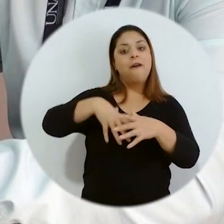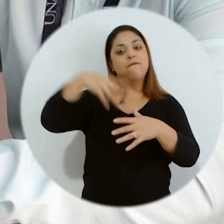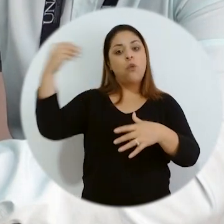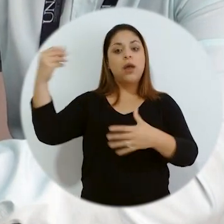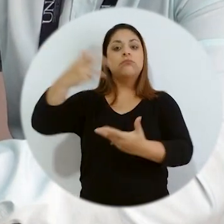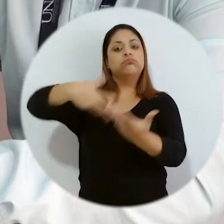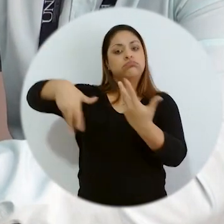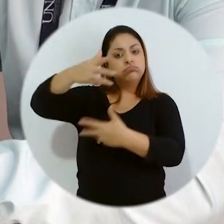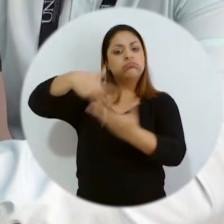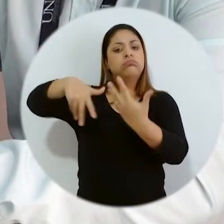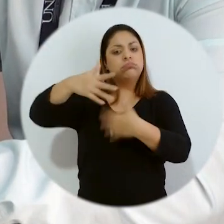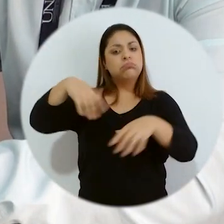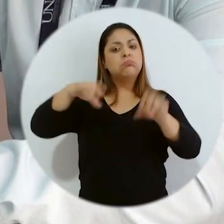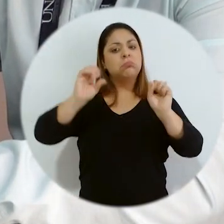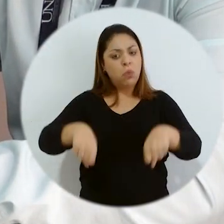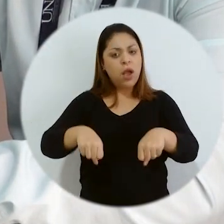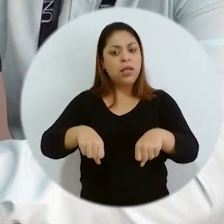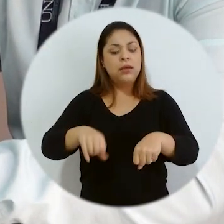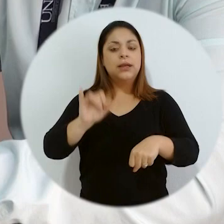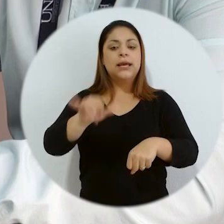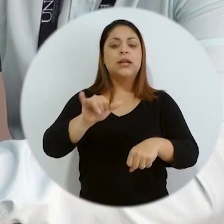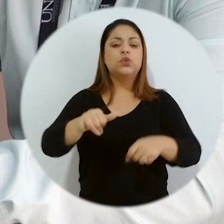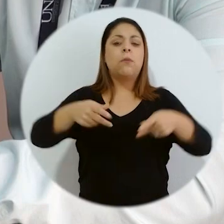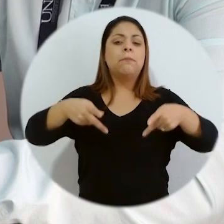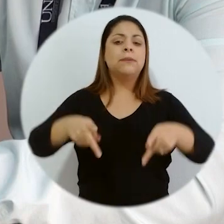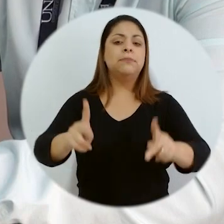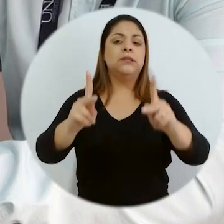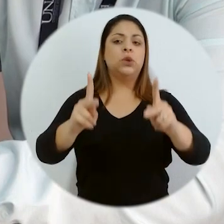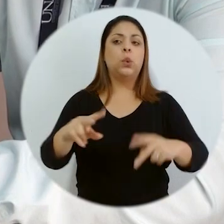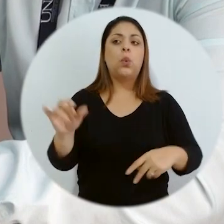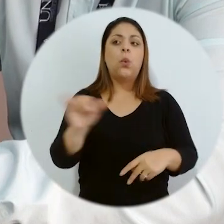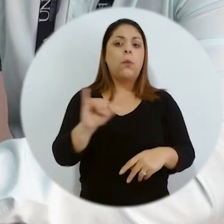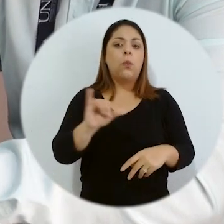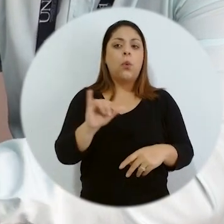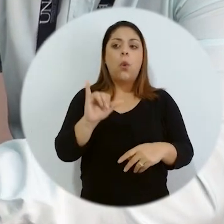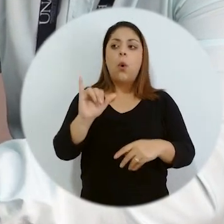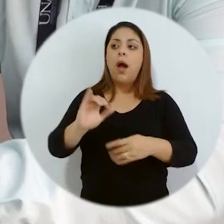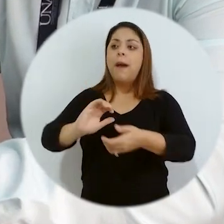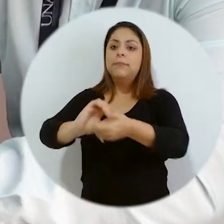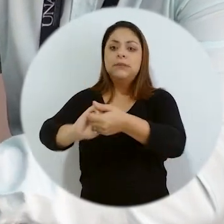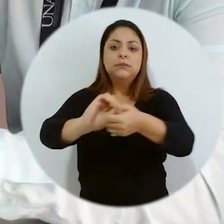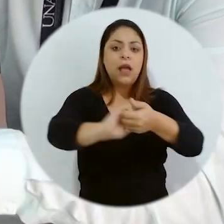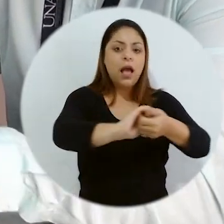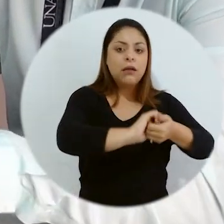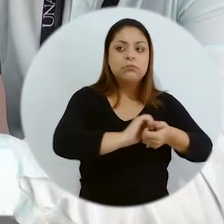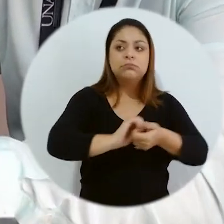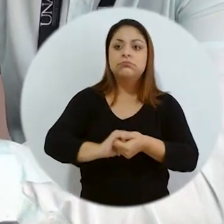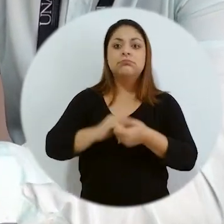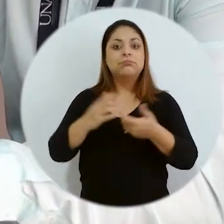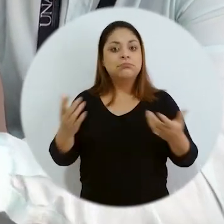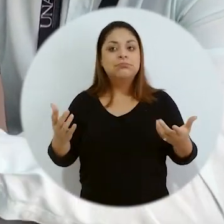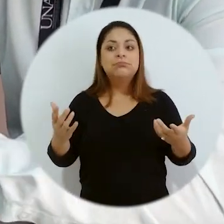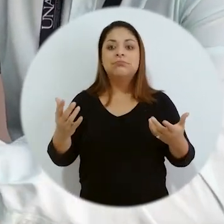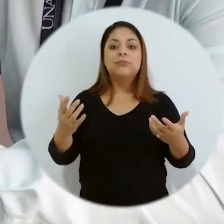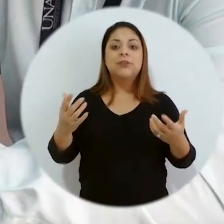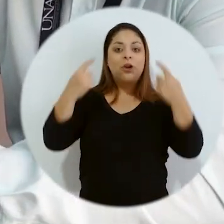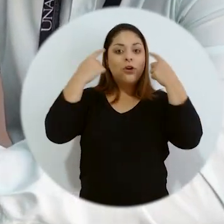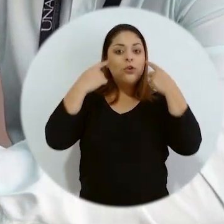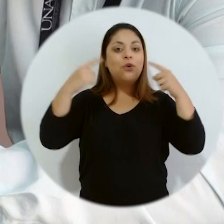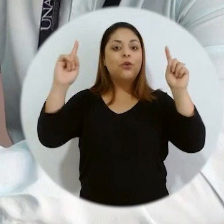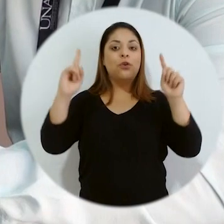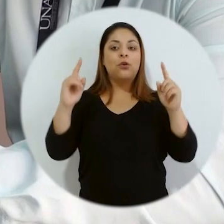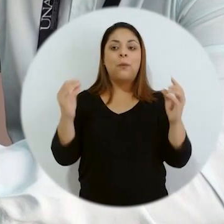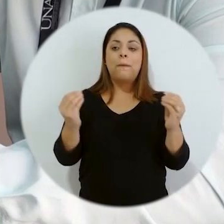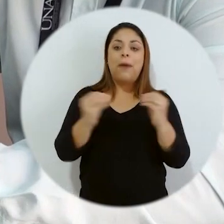pues que ellos también tengan la oportunidad de involucrarse, ¿verdad? Y eso les permite incluso, pues, hacer amistades y ampliar